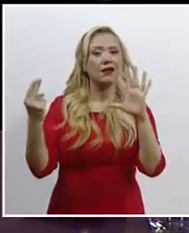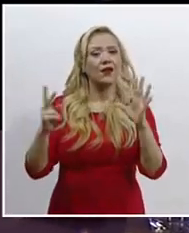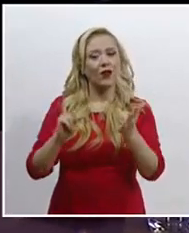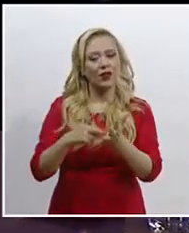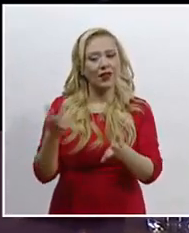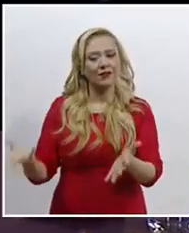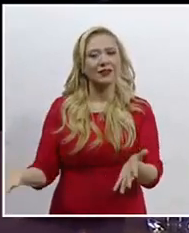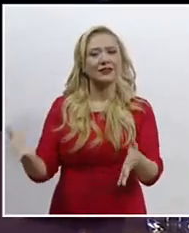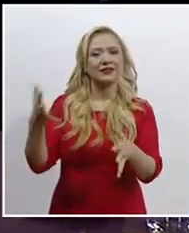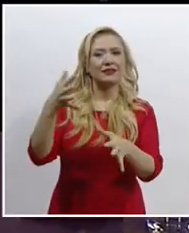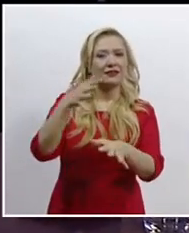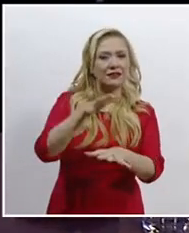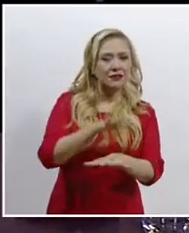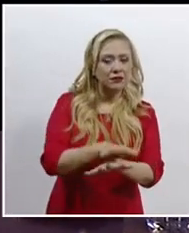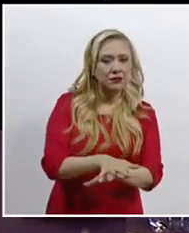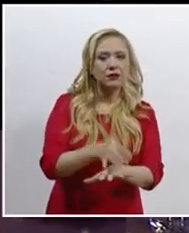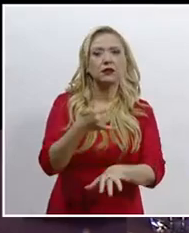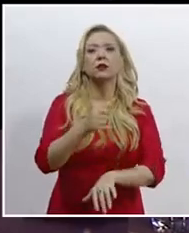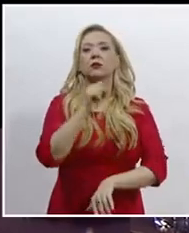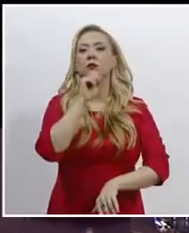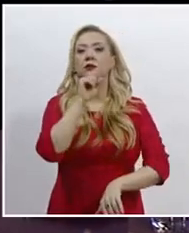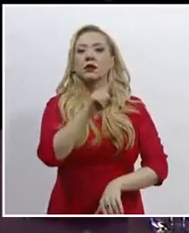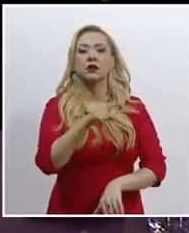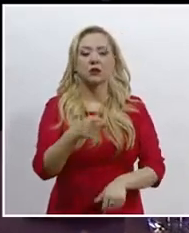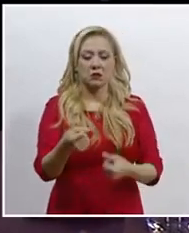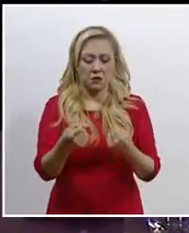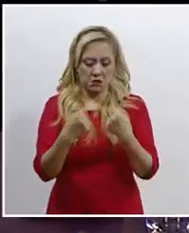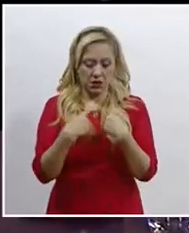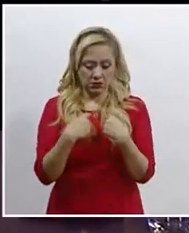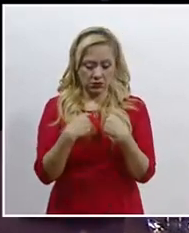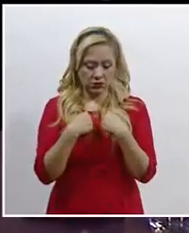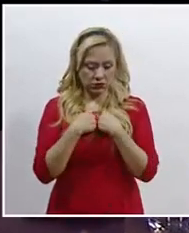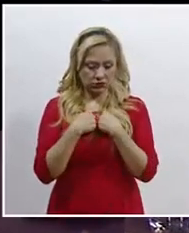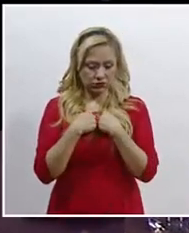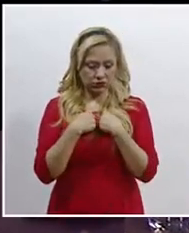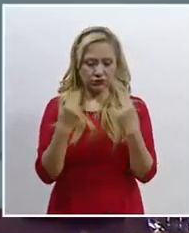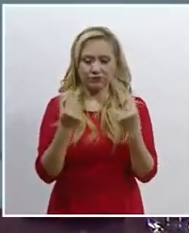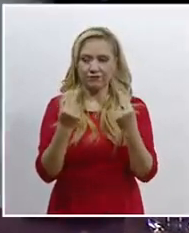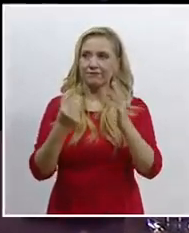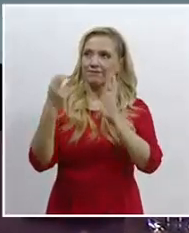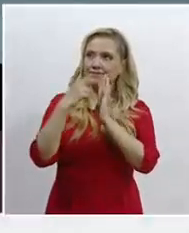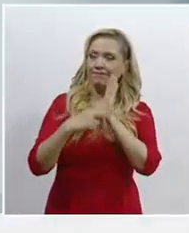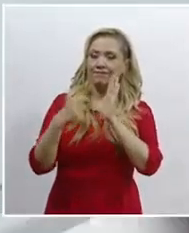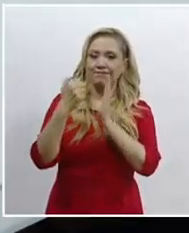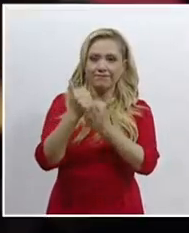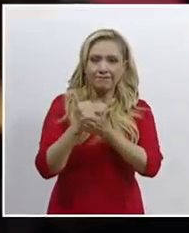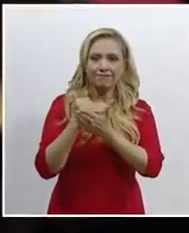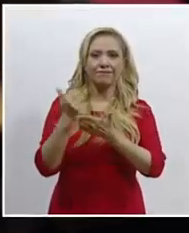por supuesto se da con el propio adolescente, de ahí la reeducación.